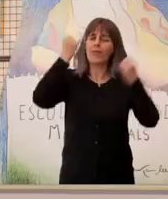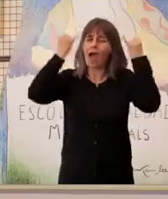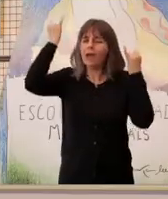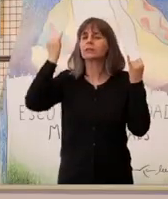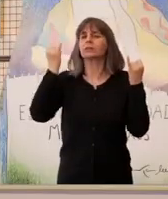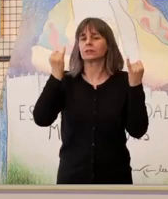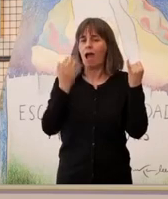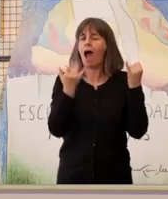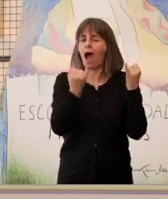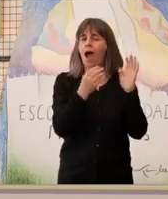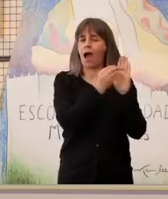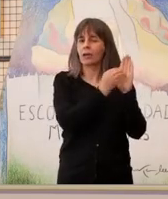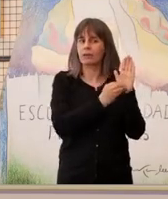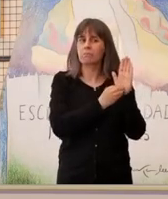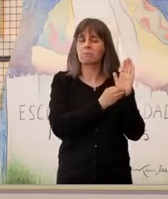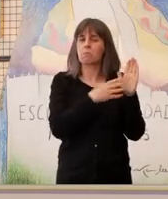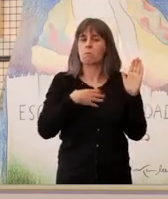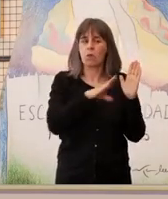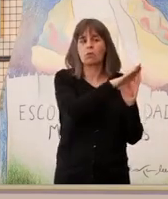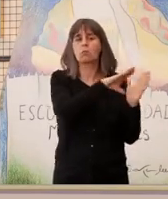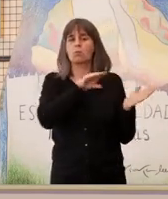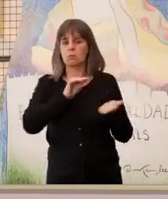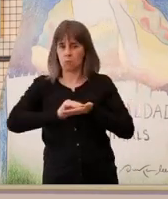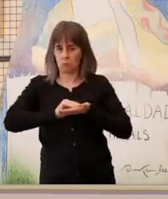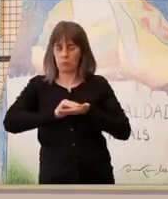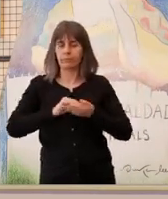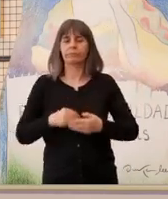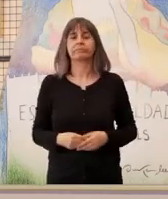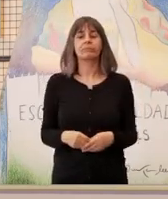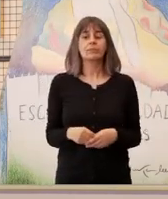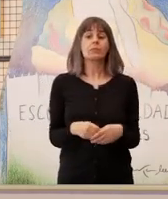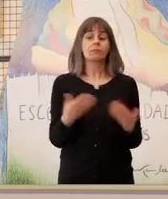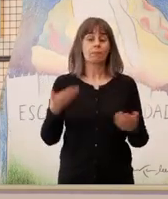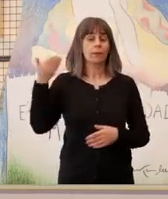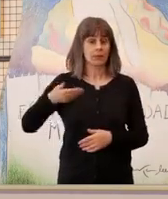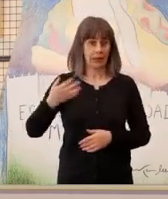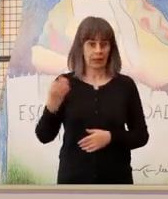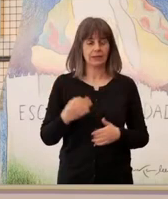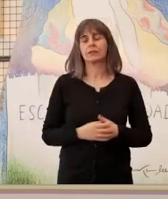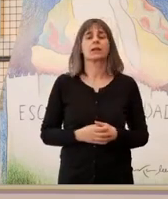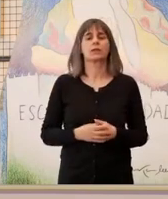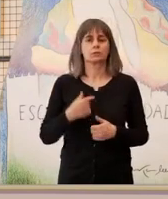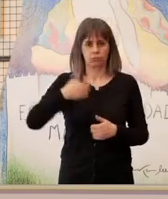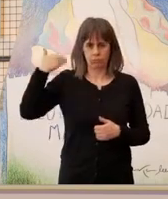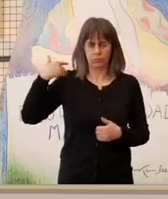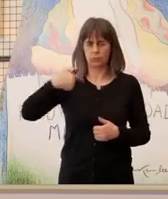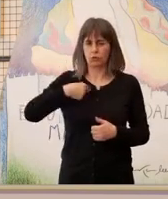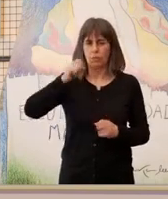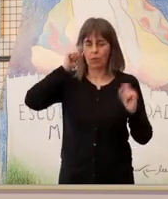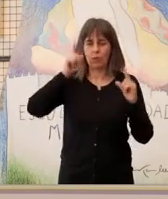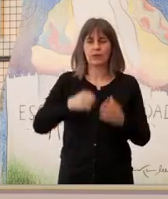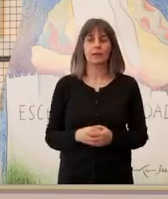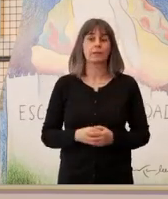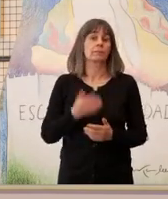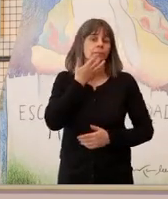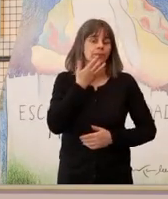entonces bueno Qué es lo importante si yo hace años que me di cuenta si resulta que en cada